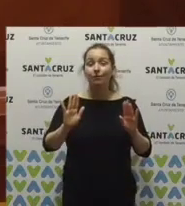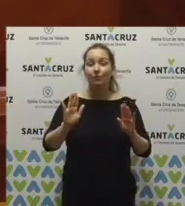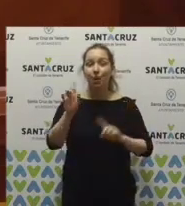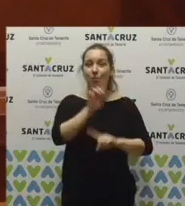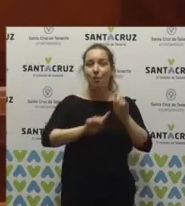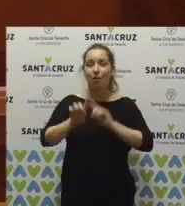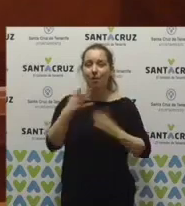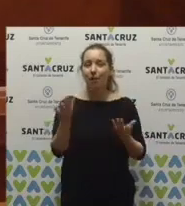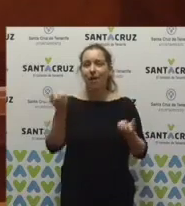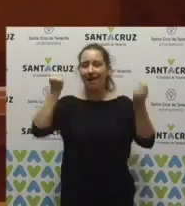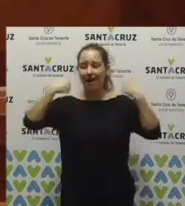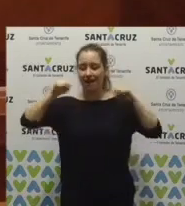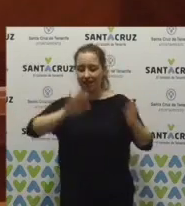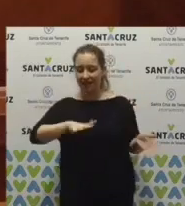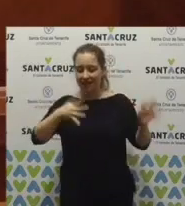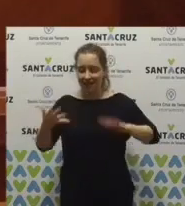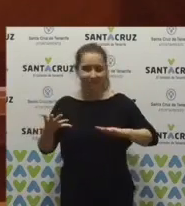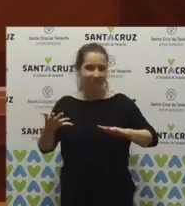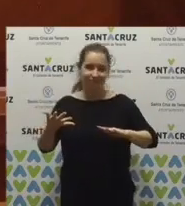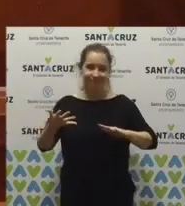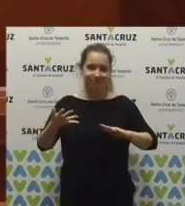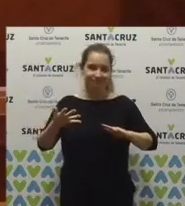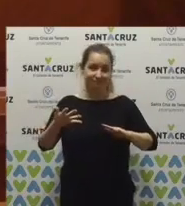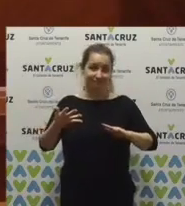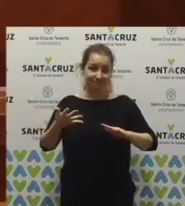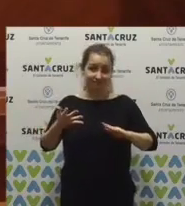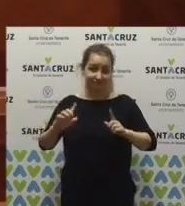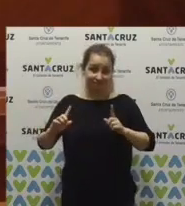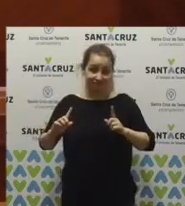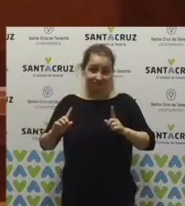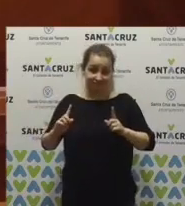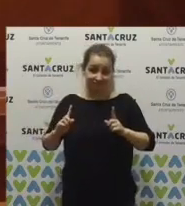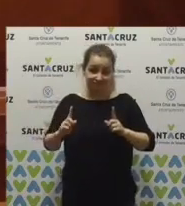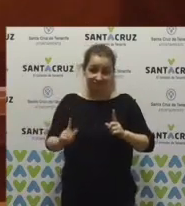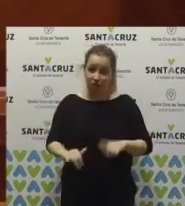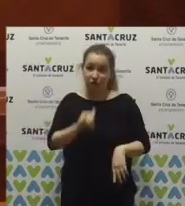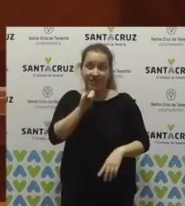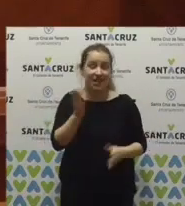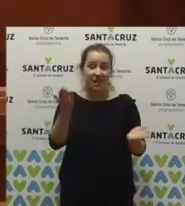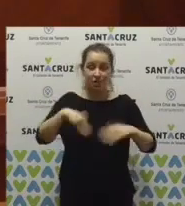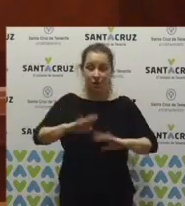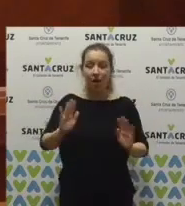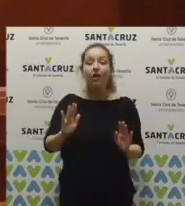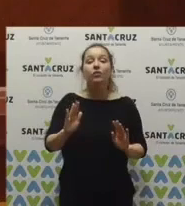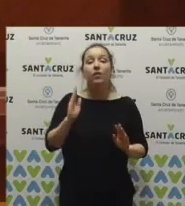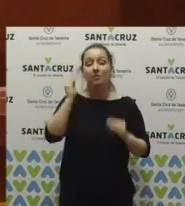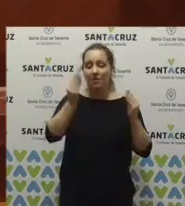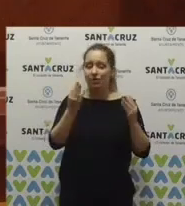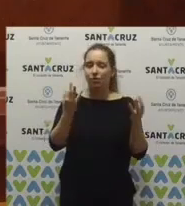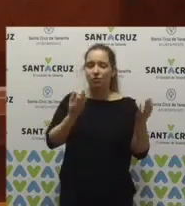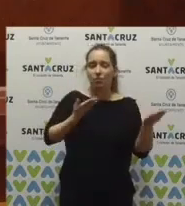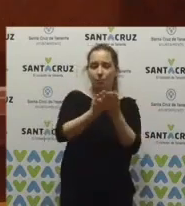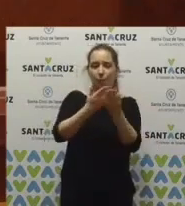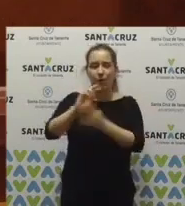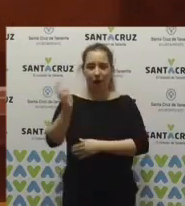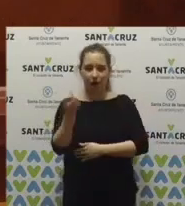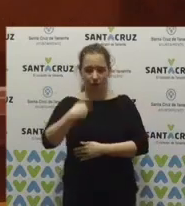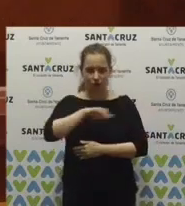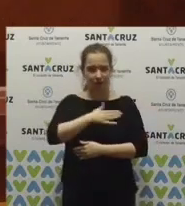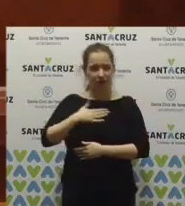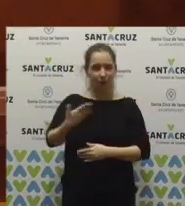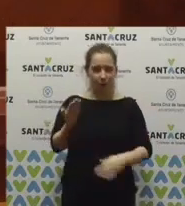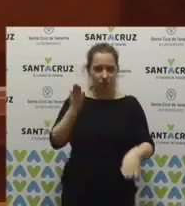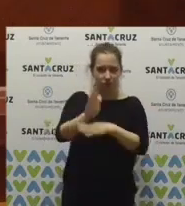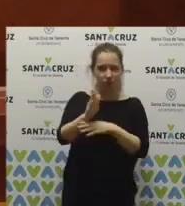considero que se queda un poco corta y esa es el motivo el que aprovechando ese pleno ordinario hayamos presentado otras propuestas que también pretendemos someter a debate